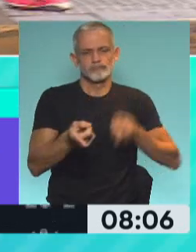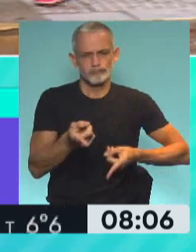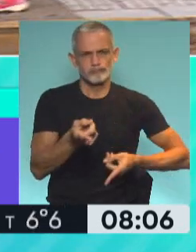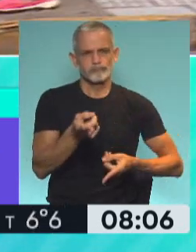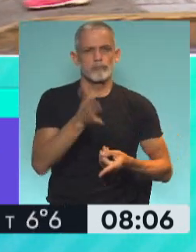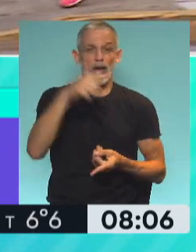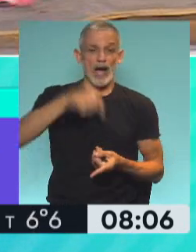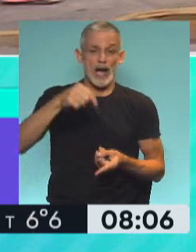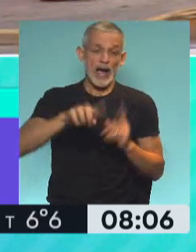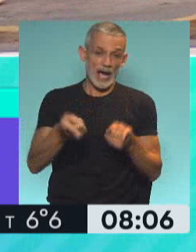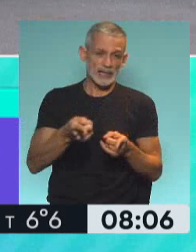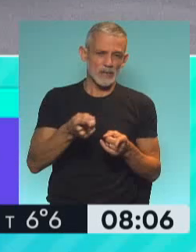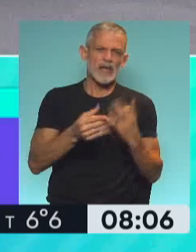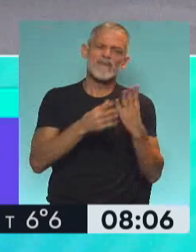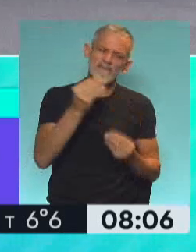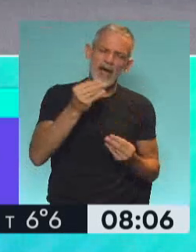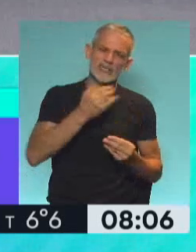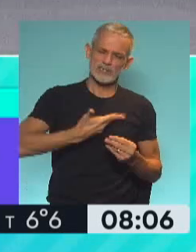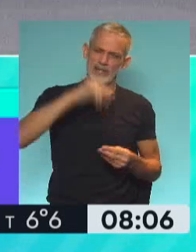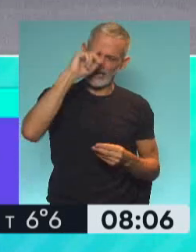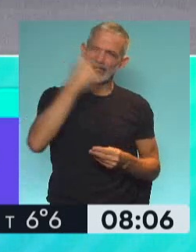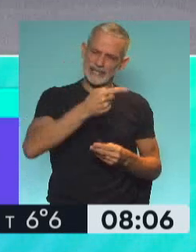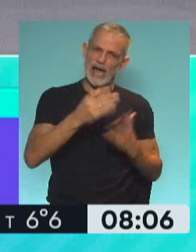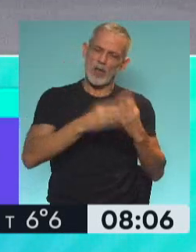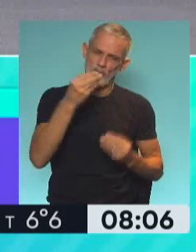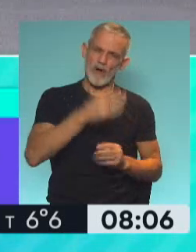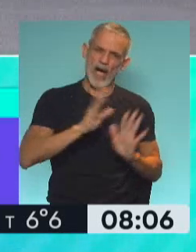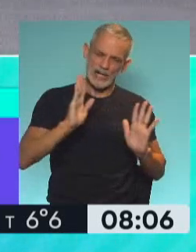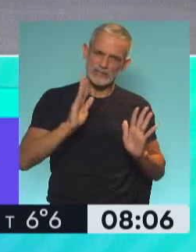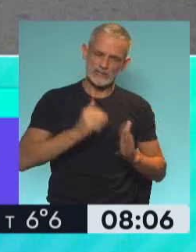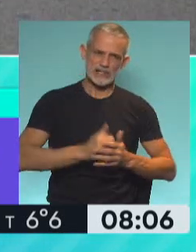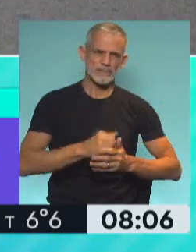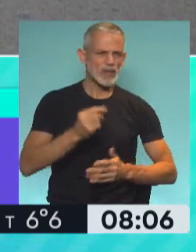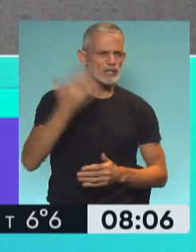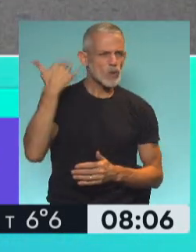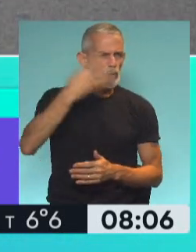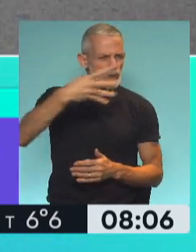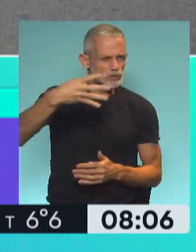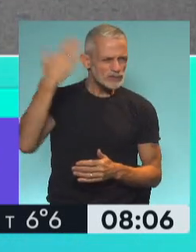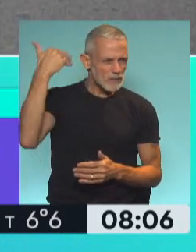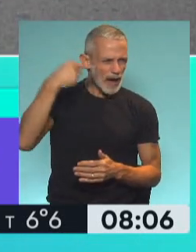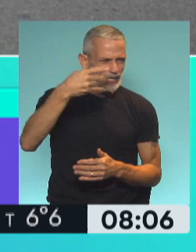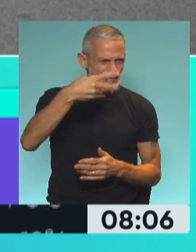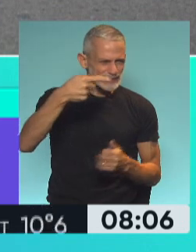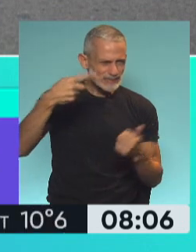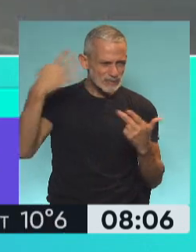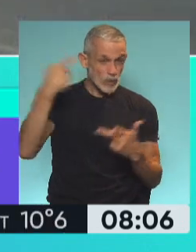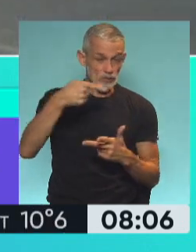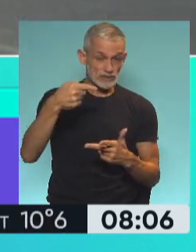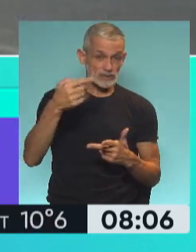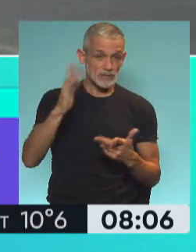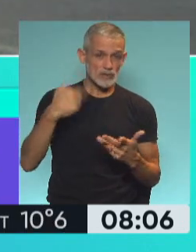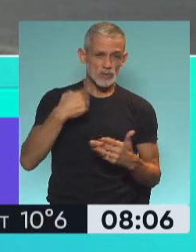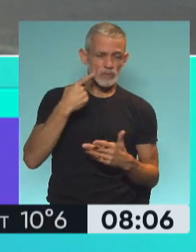que acá también han fallado los estados. Yo cuando hace 4 semanas catalogaba